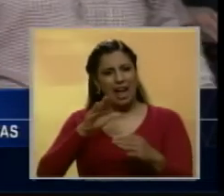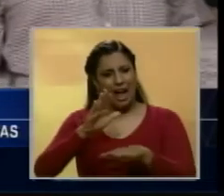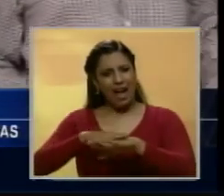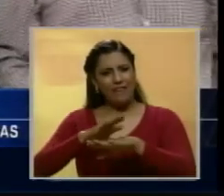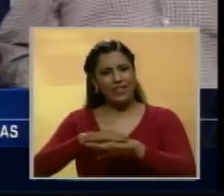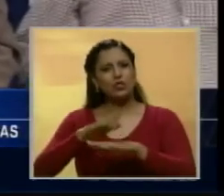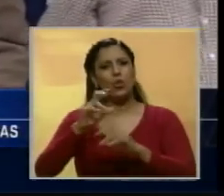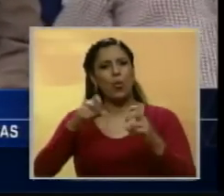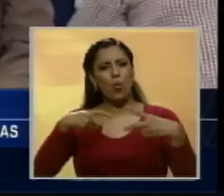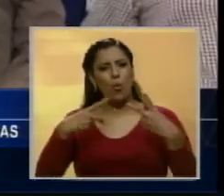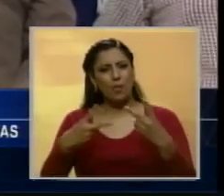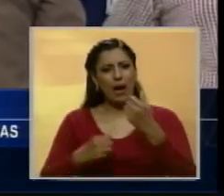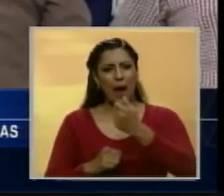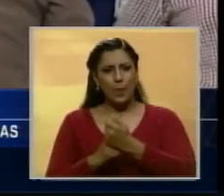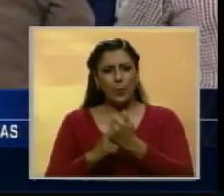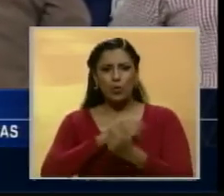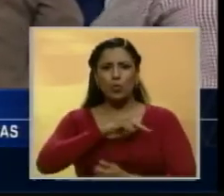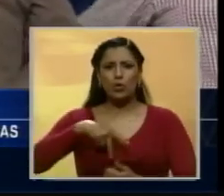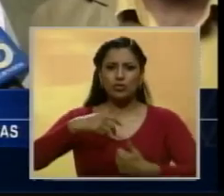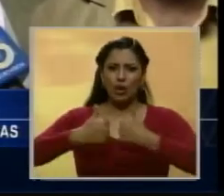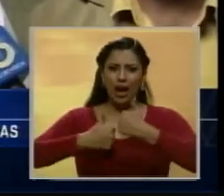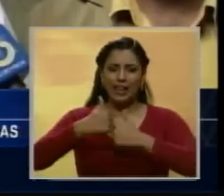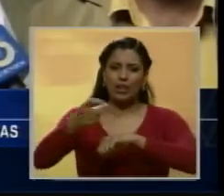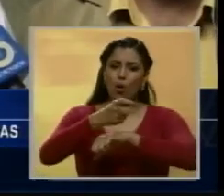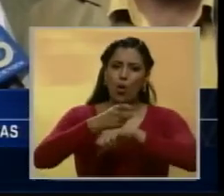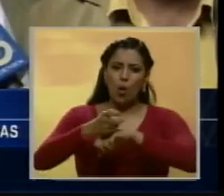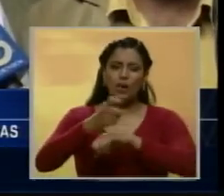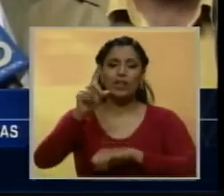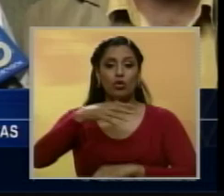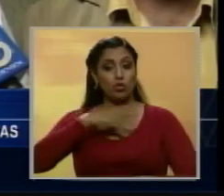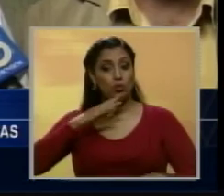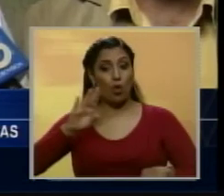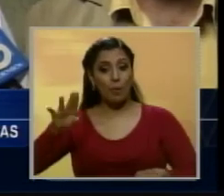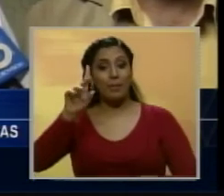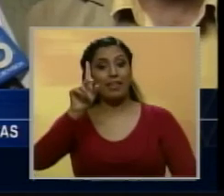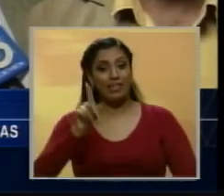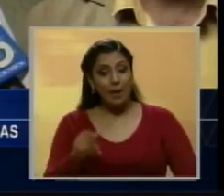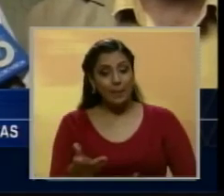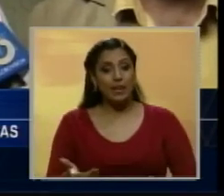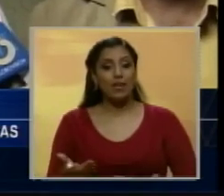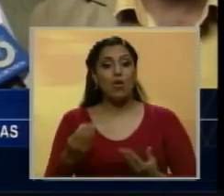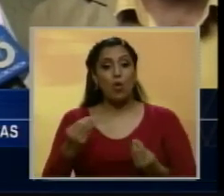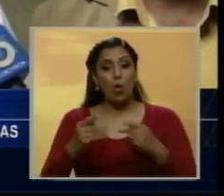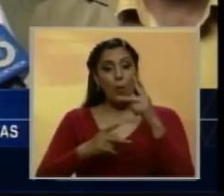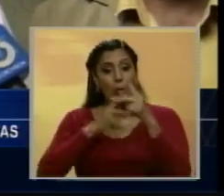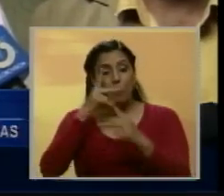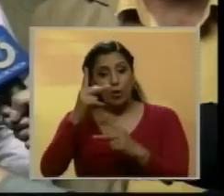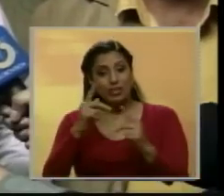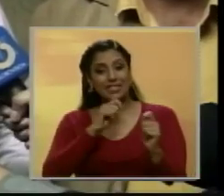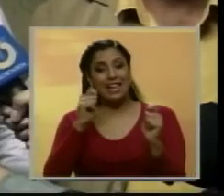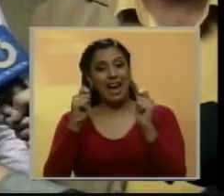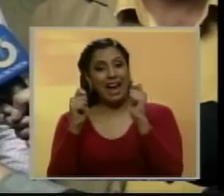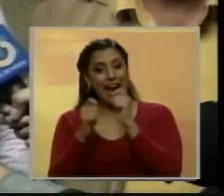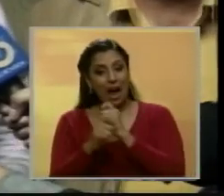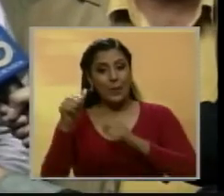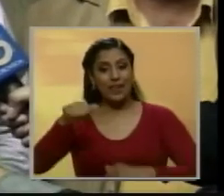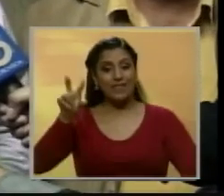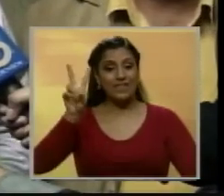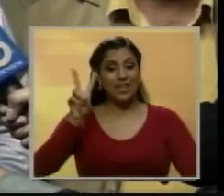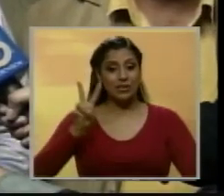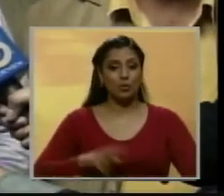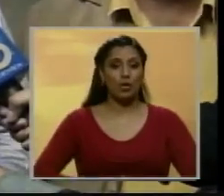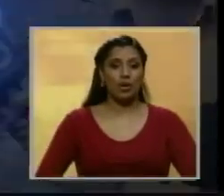que acaban de hacer, de apoyarnos en nuestra candidatura a gobernador, como comprometidos estábamos con el proceso de cambio en